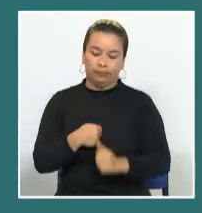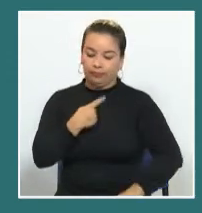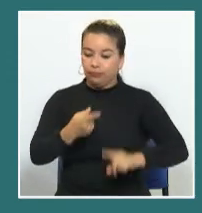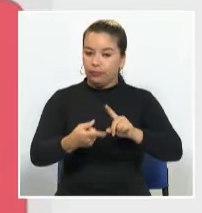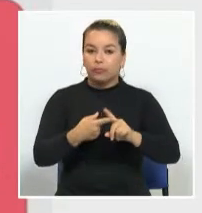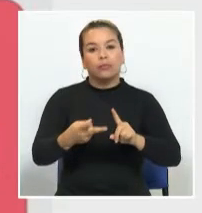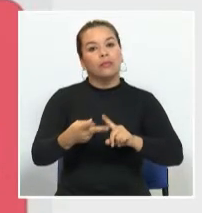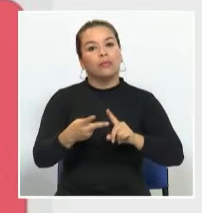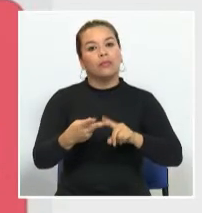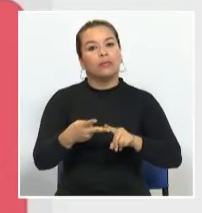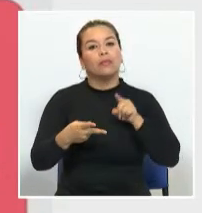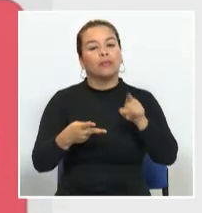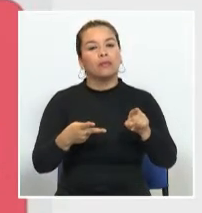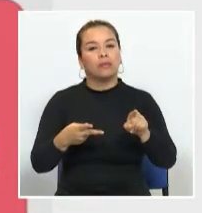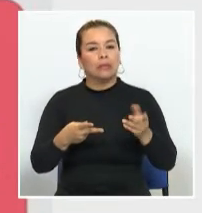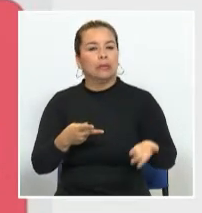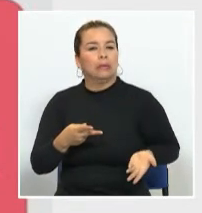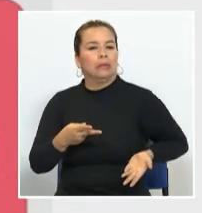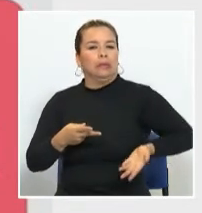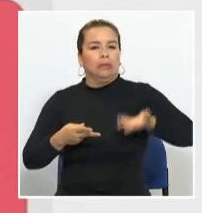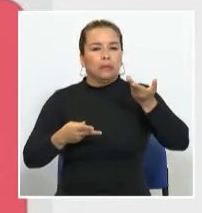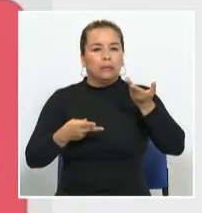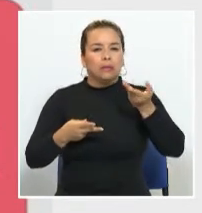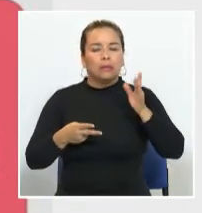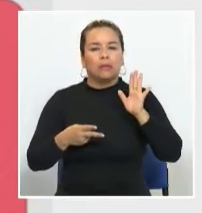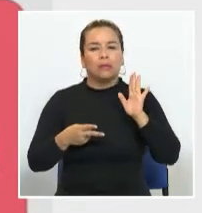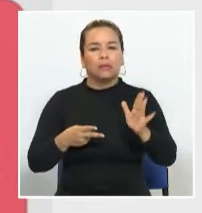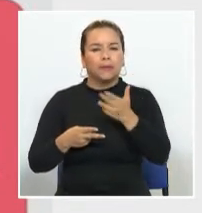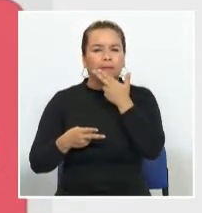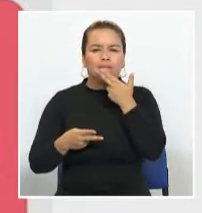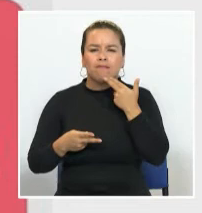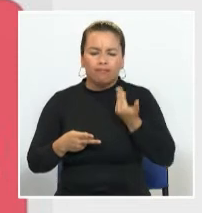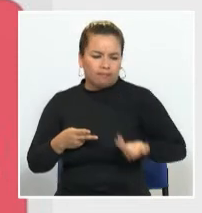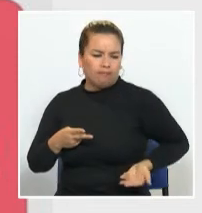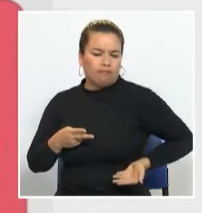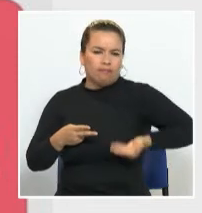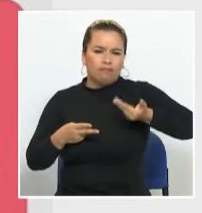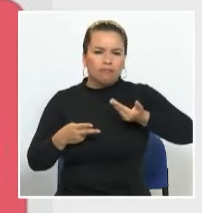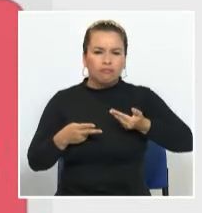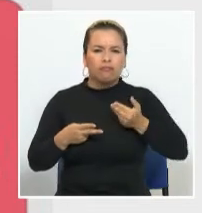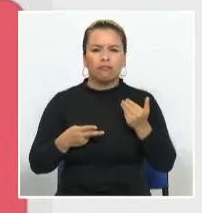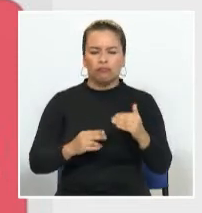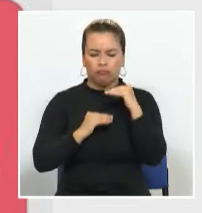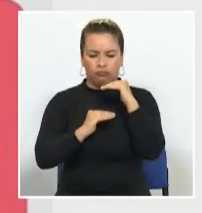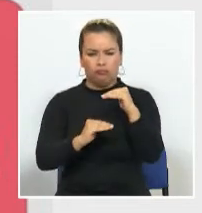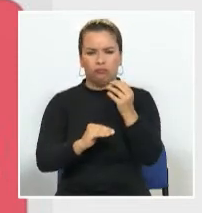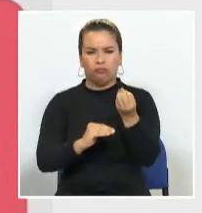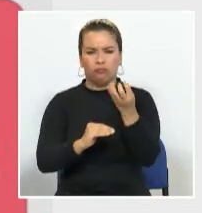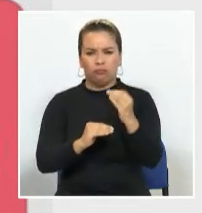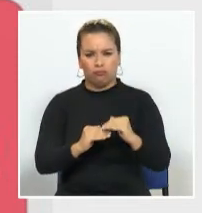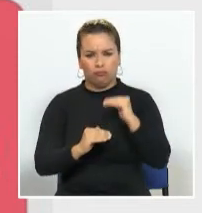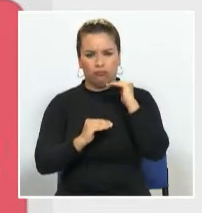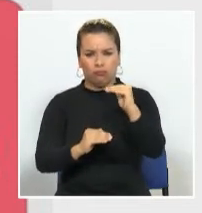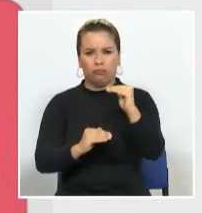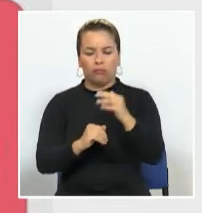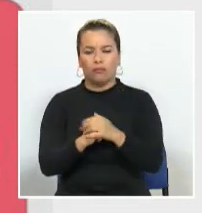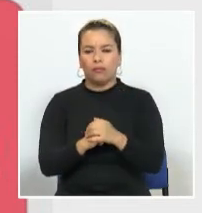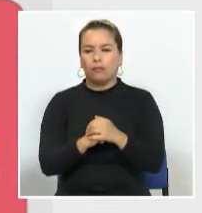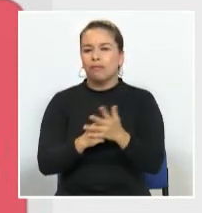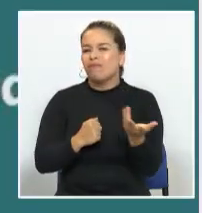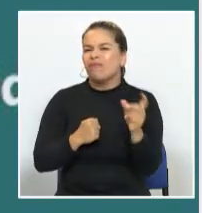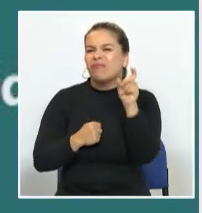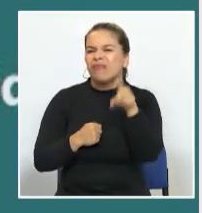el aumento del azúcar por encima de los valores normales. Lo único que necesitamos